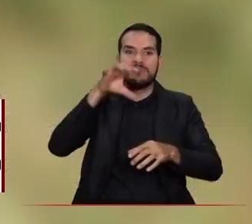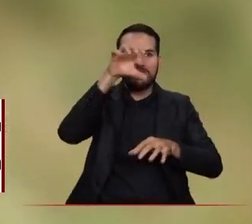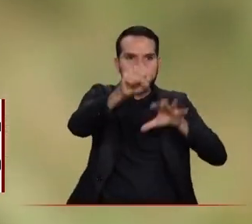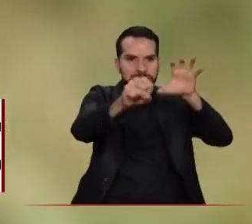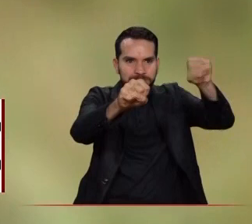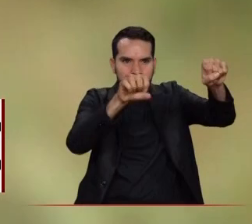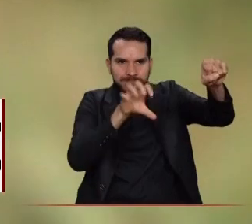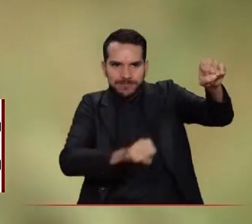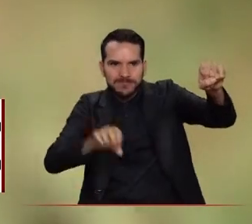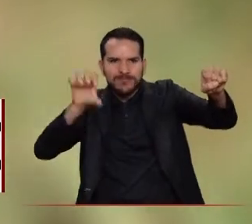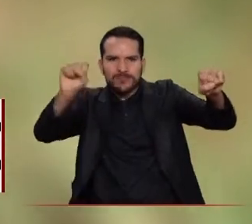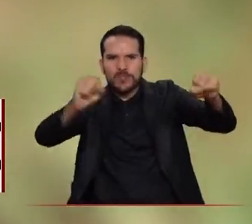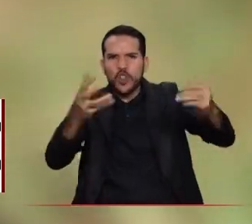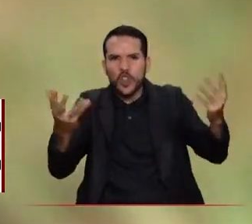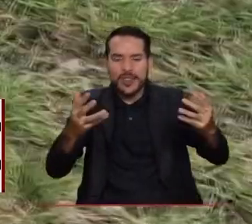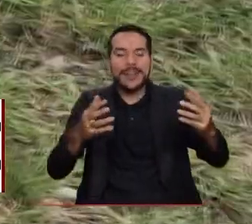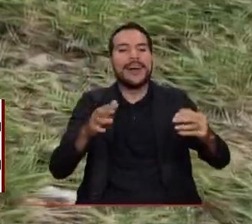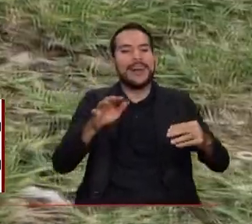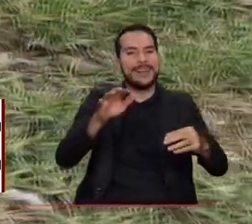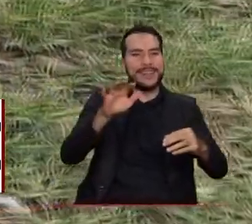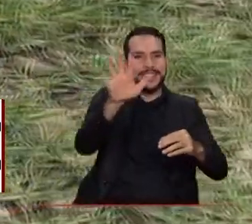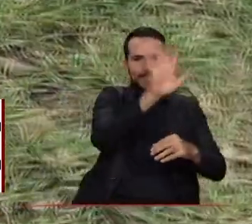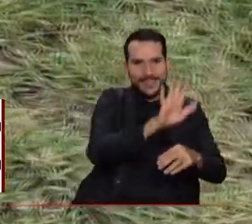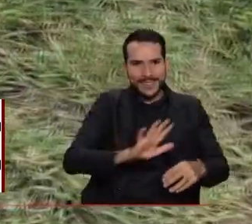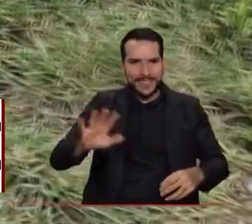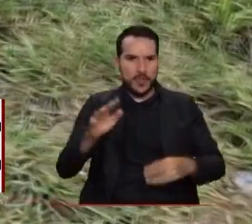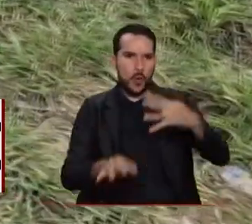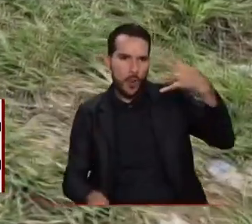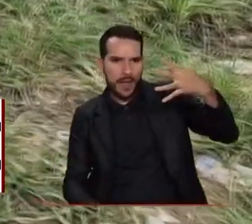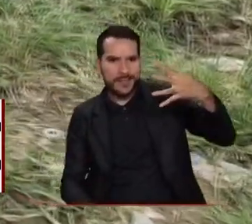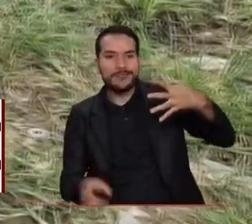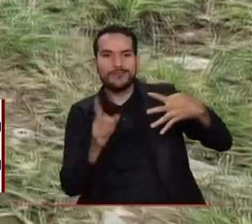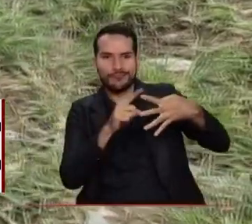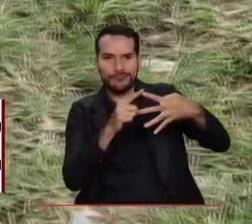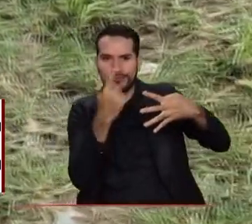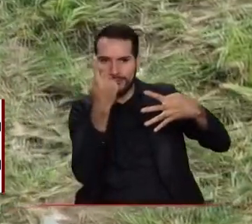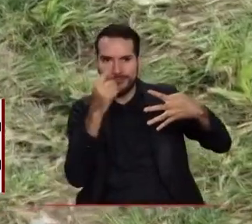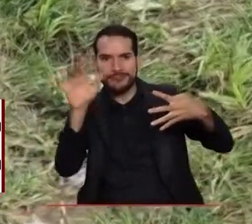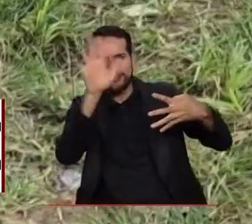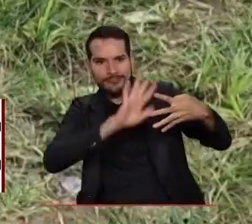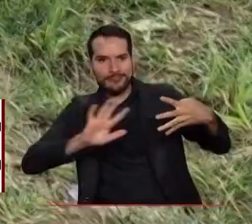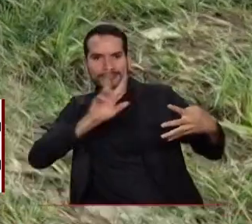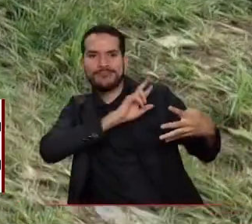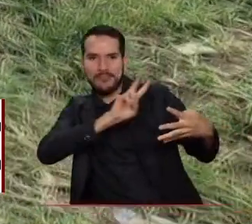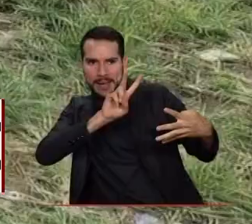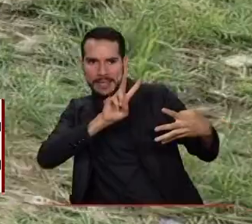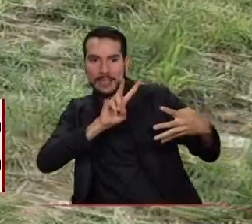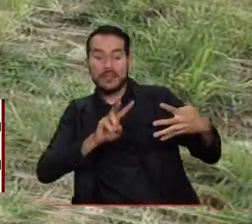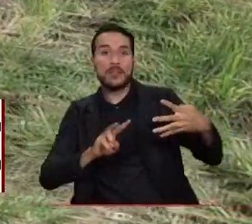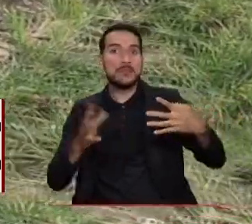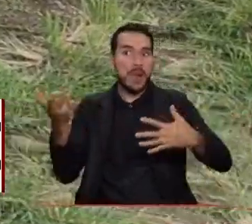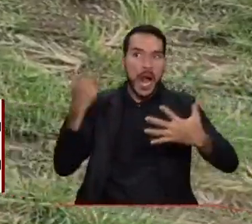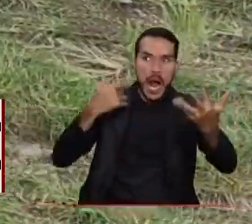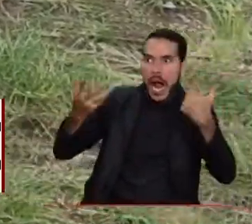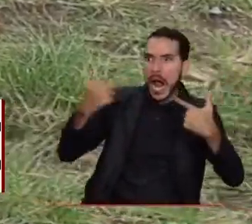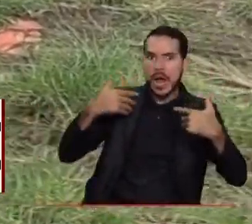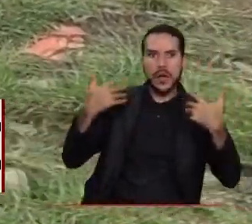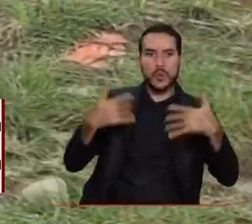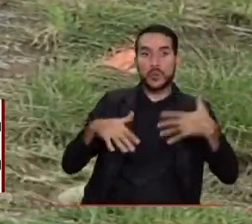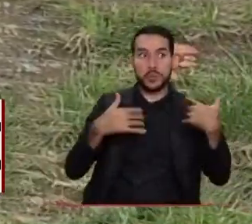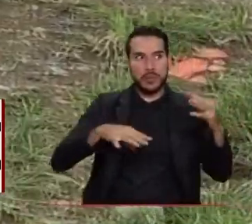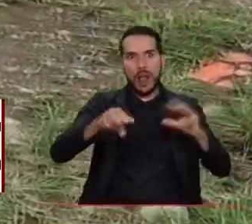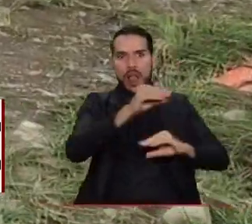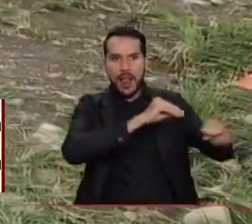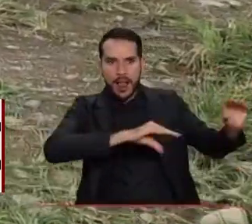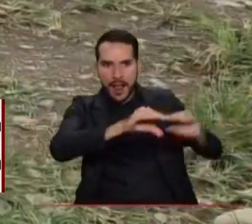Valle del Cauca. Al respecto de esta situación, pues fueron varias las reacciones. Sin embargo, hay dos que